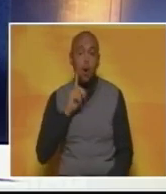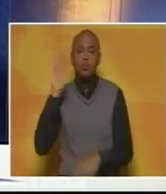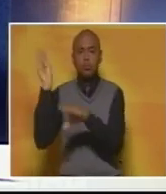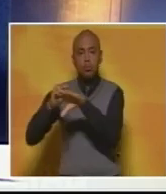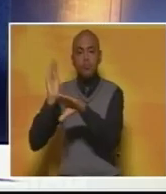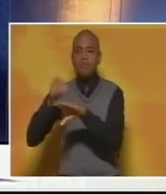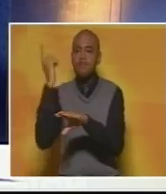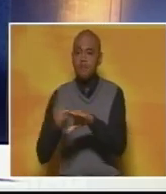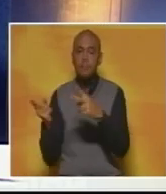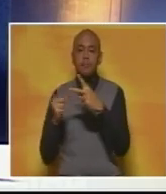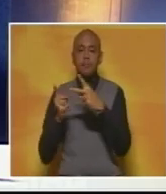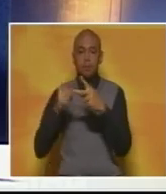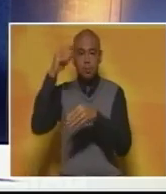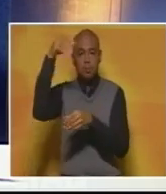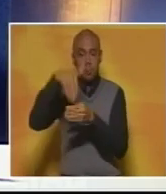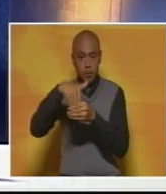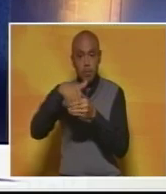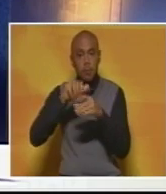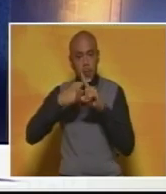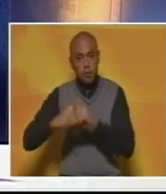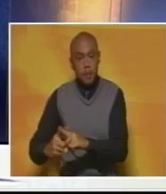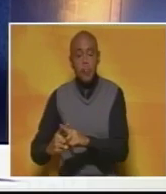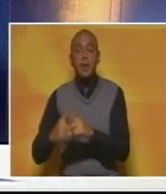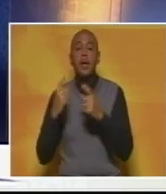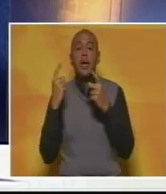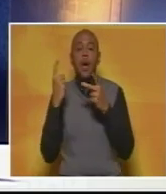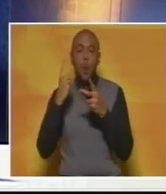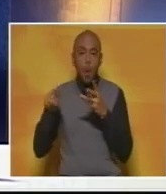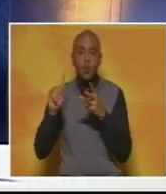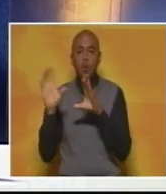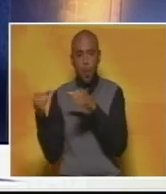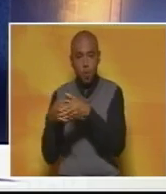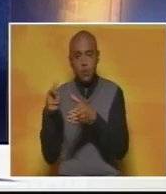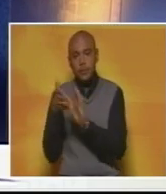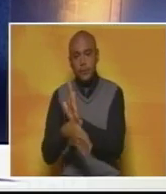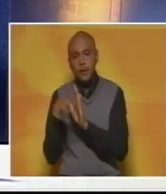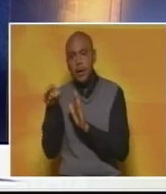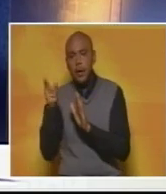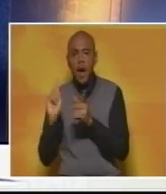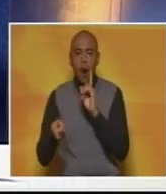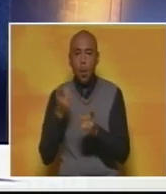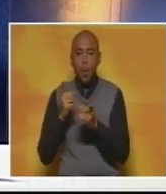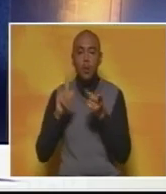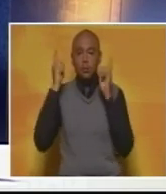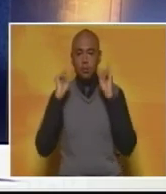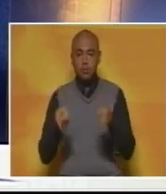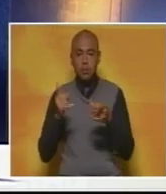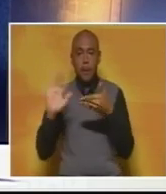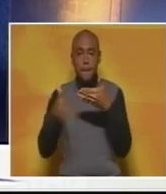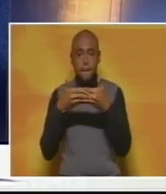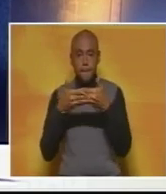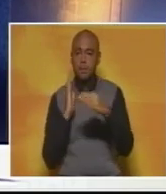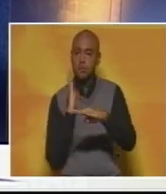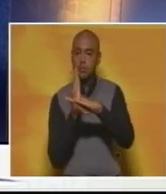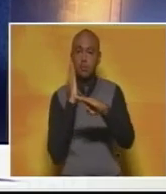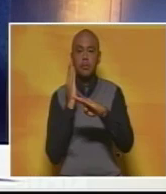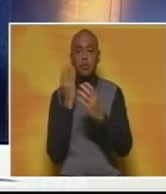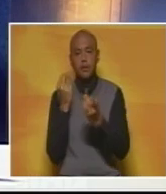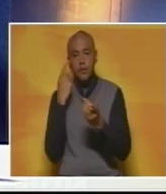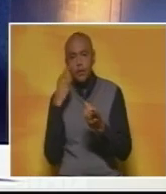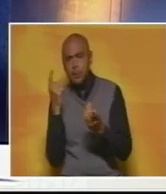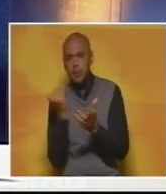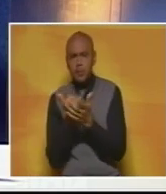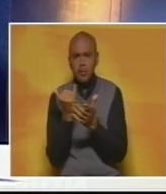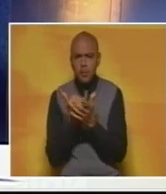una segunda vuelta, mientras quienes apoyan al actual mandatario realizan cortes de carreteras en respuesta a su llamado a acercar las urbes